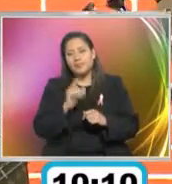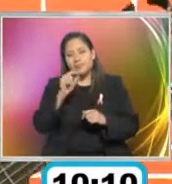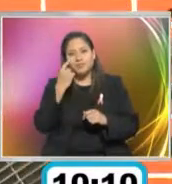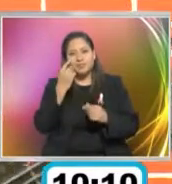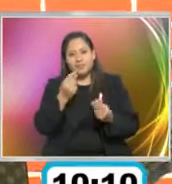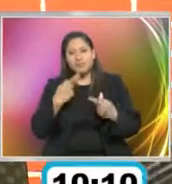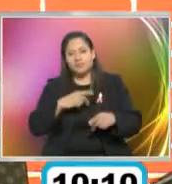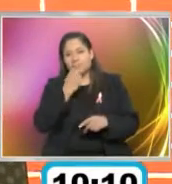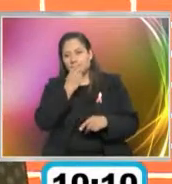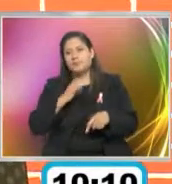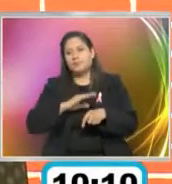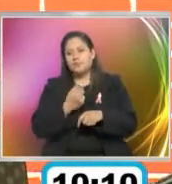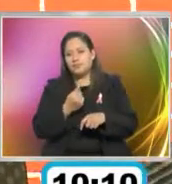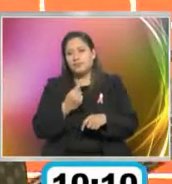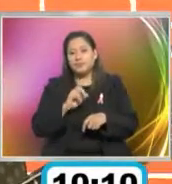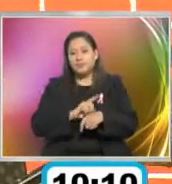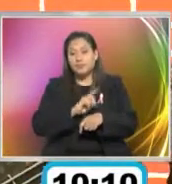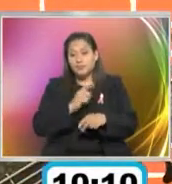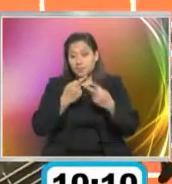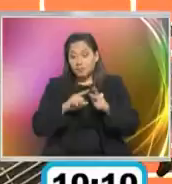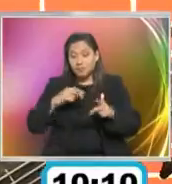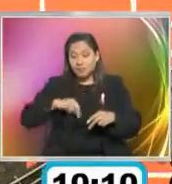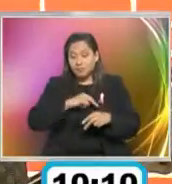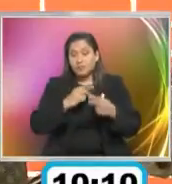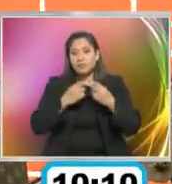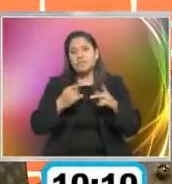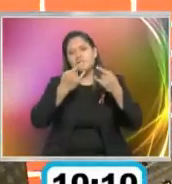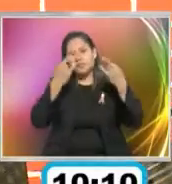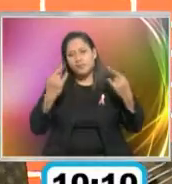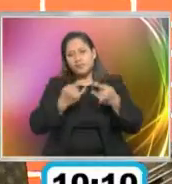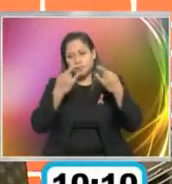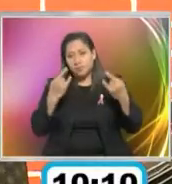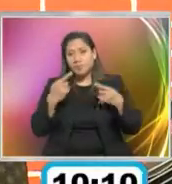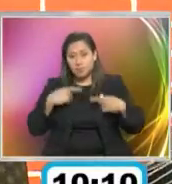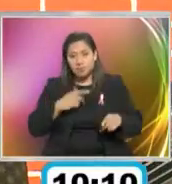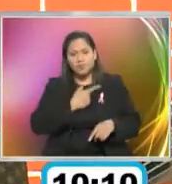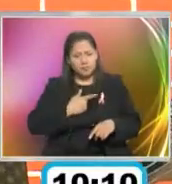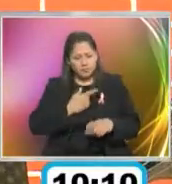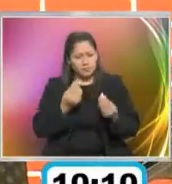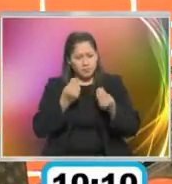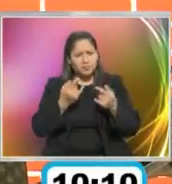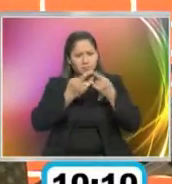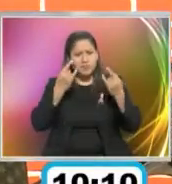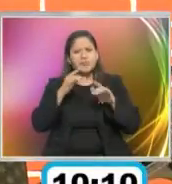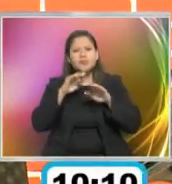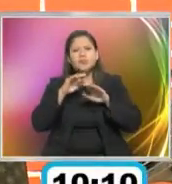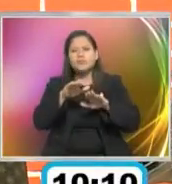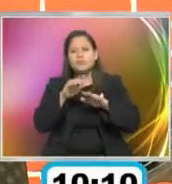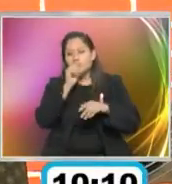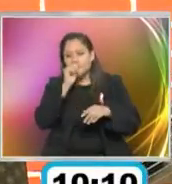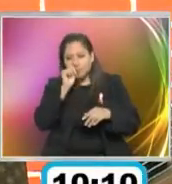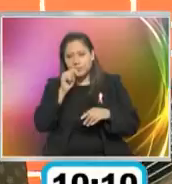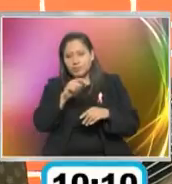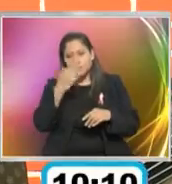lo comenta porque desde los inicios nosotros empezamos con corridos. A la gente le gustó mucho. La situación fue